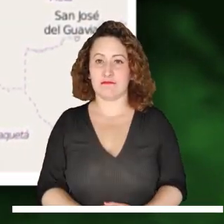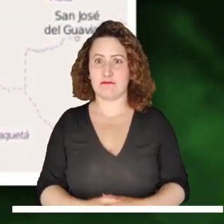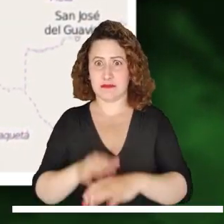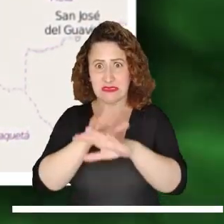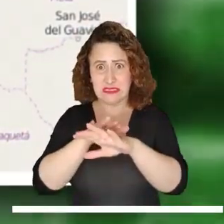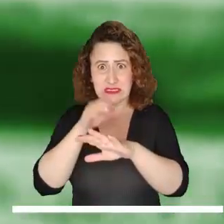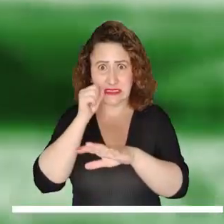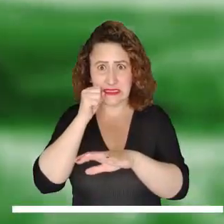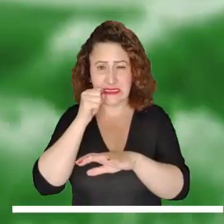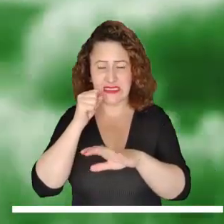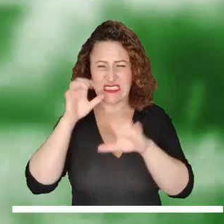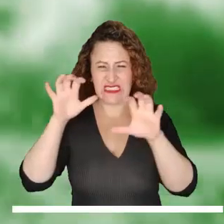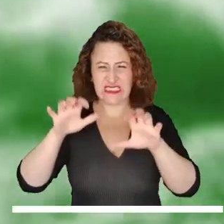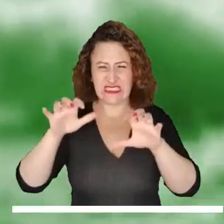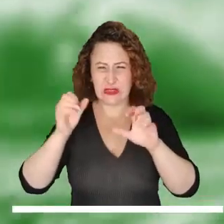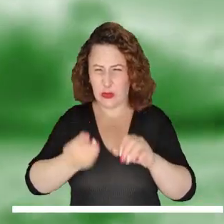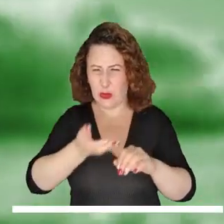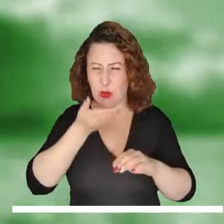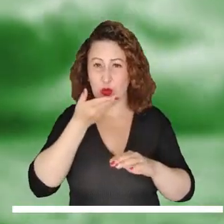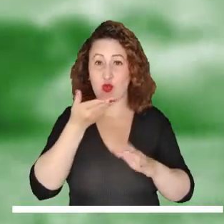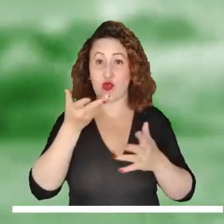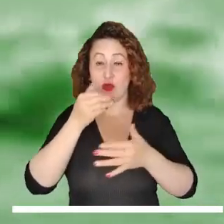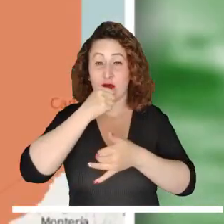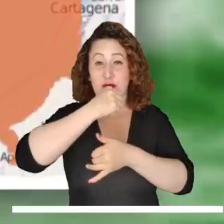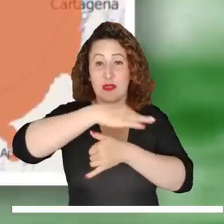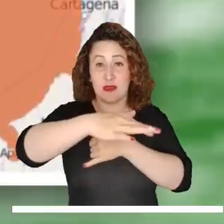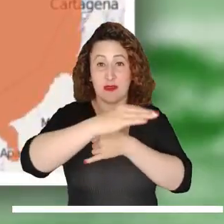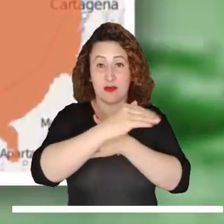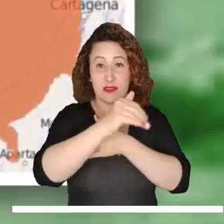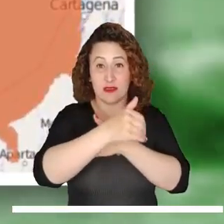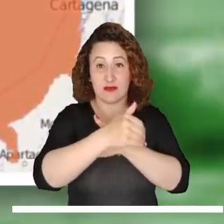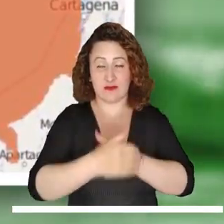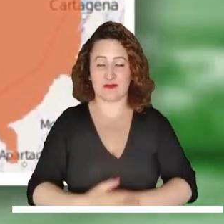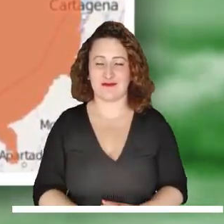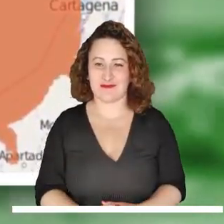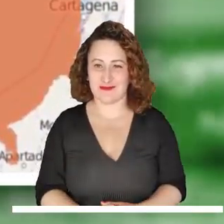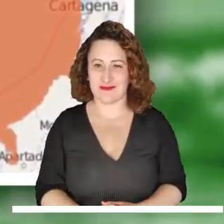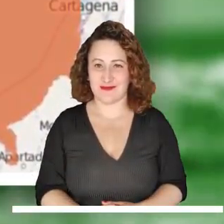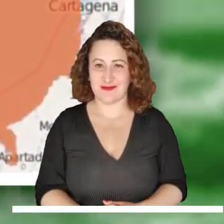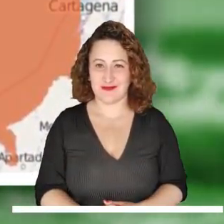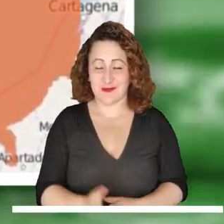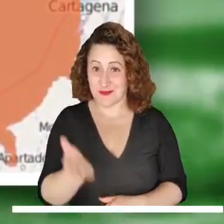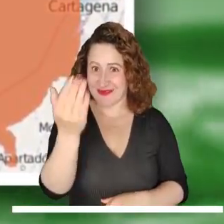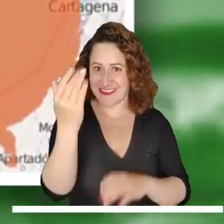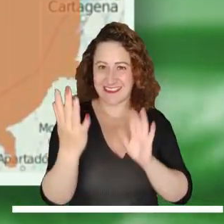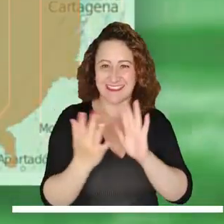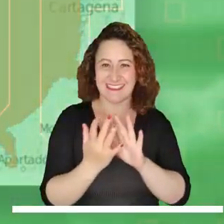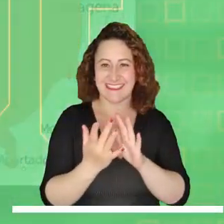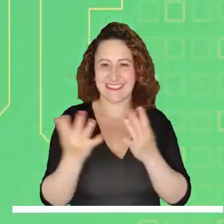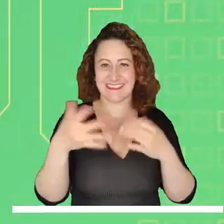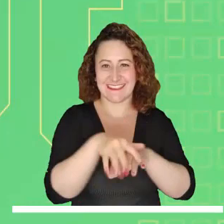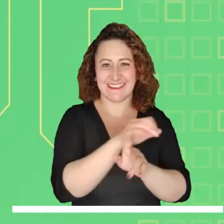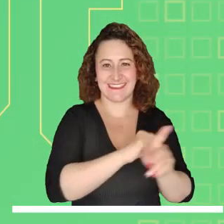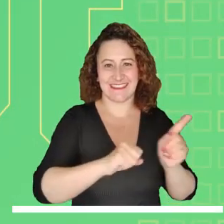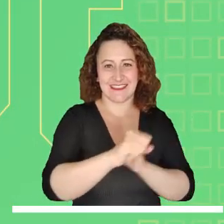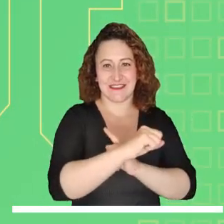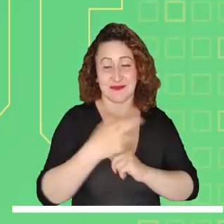Quindío, Santander y Tolima. Alerta naranja por viento y oleaje en el centro del Mar Caribe, especialmente aguas